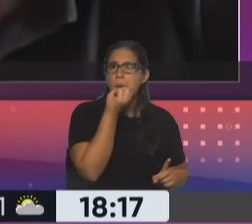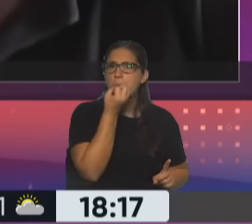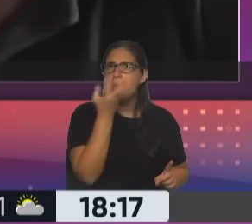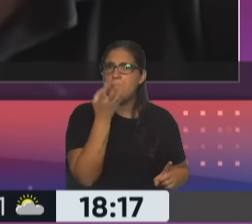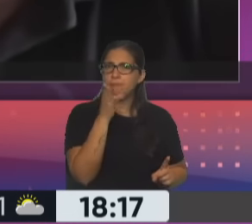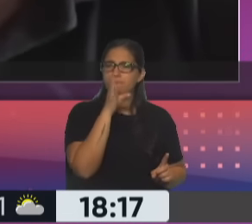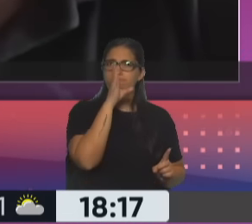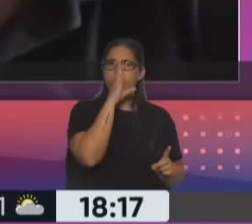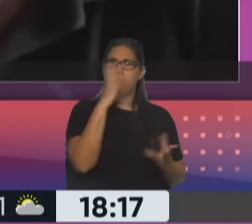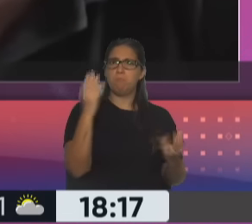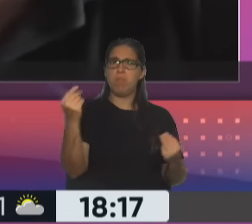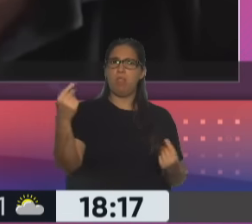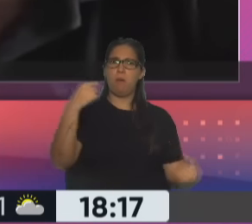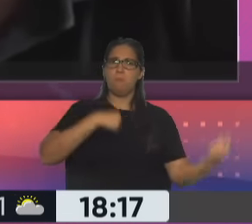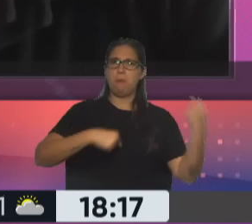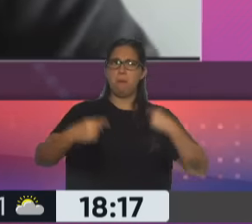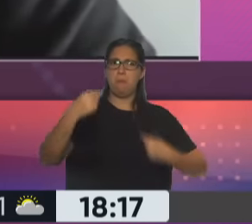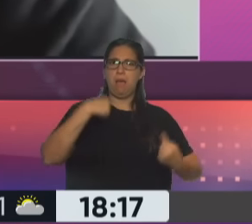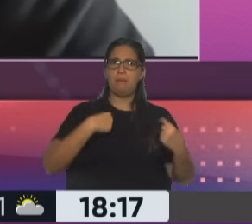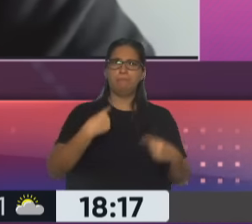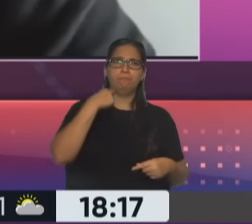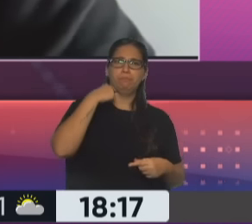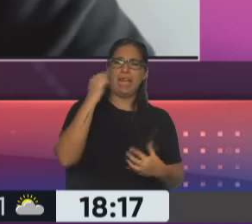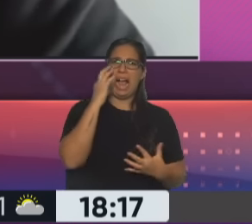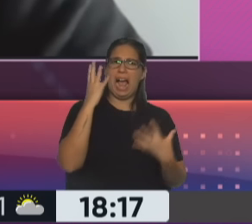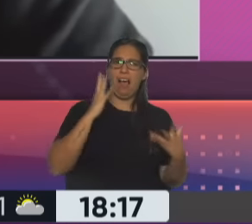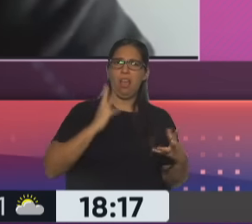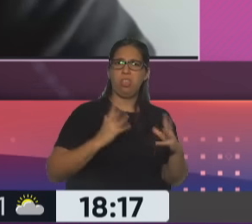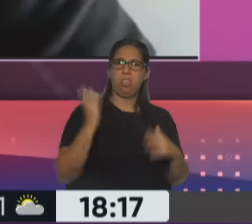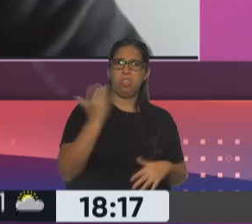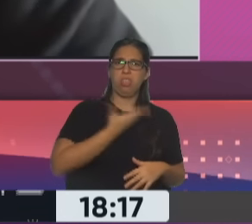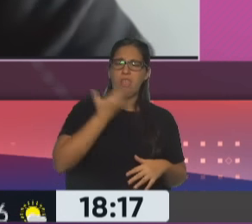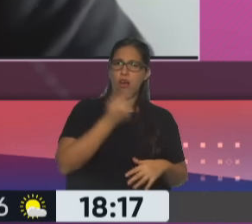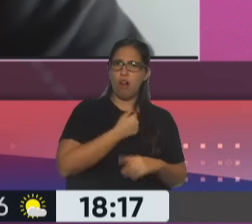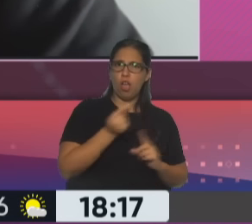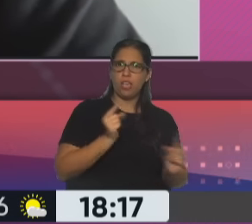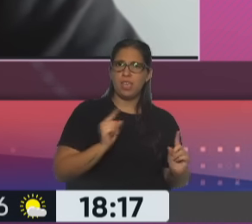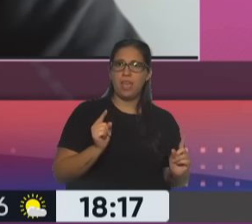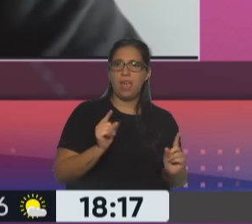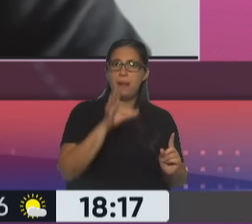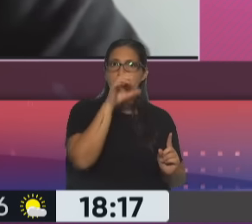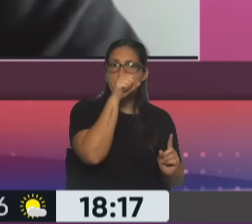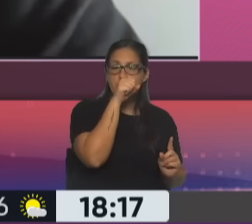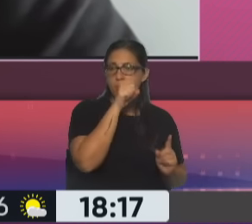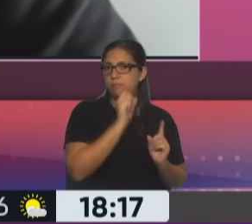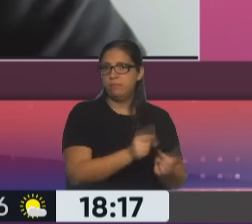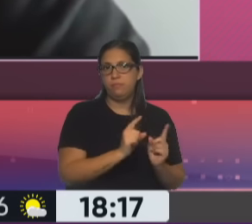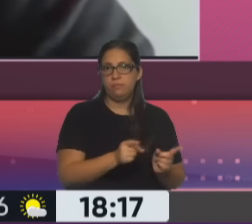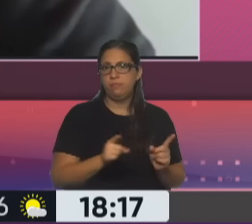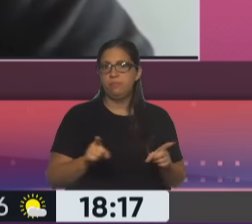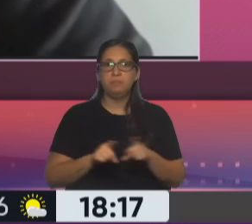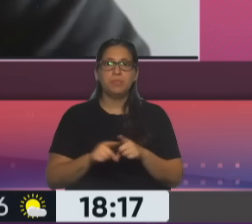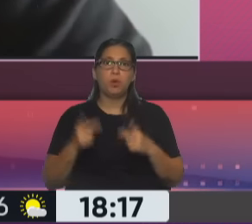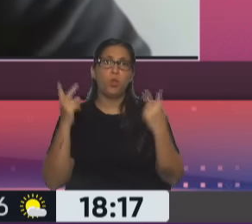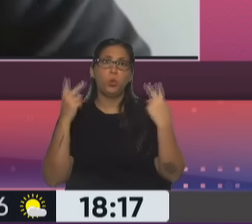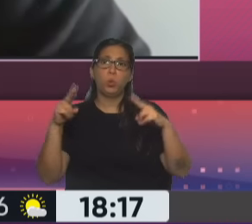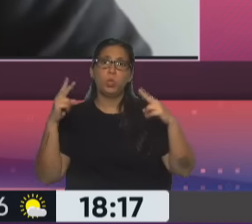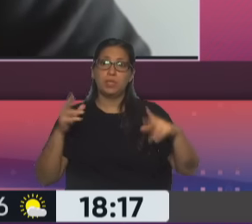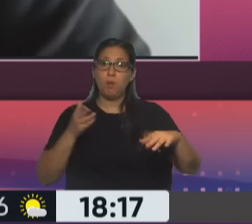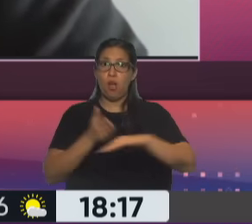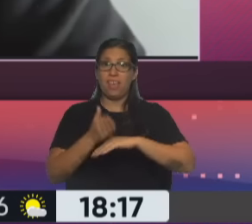miedo a represalias, ¿no? Que creo que eso es lo que está pasando en Cuba hoy, que bueno, efectivamente sobrevivió en los últimos años también con los ingresos del turismo, que ahora por